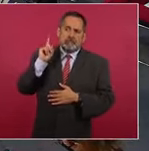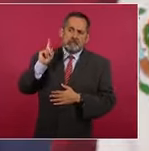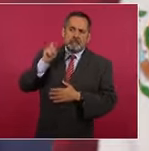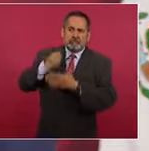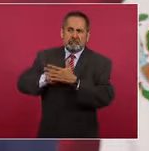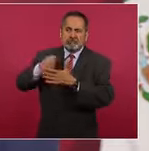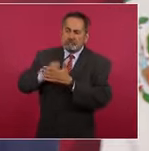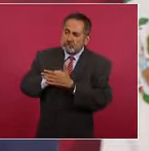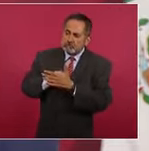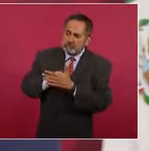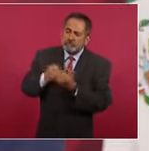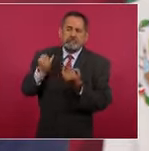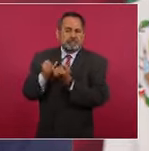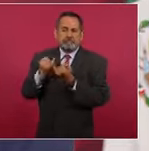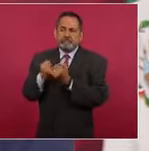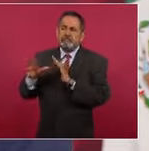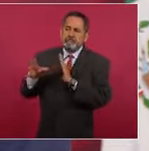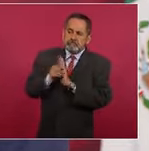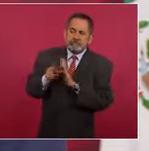luchadores sociales que han habido